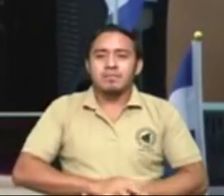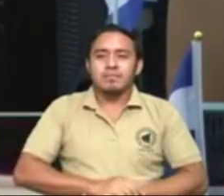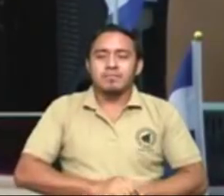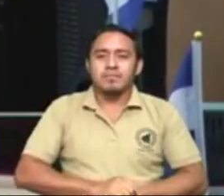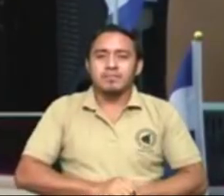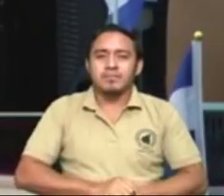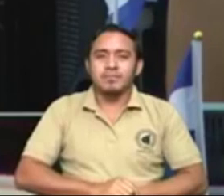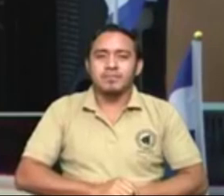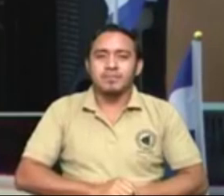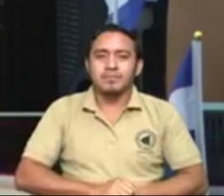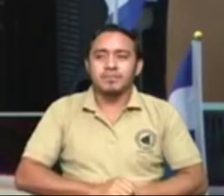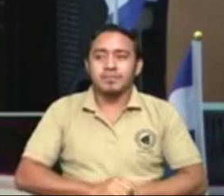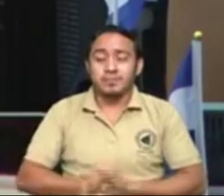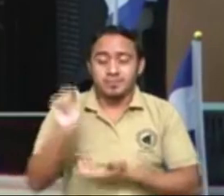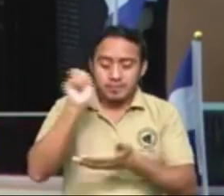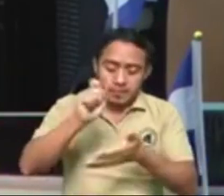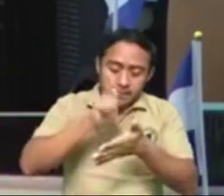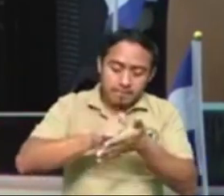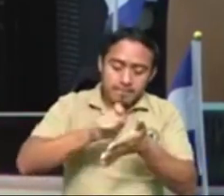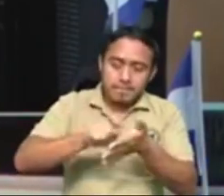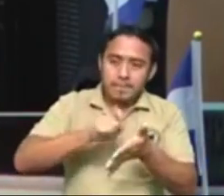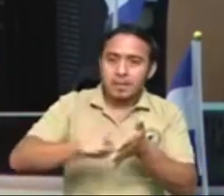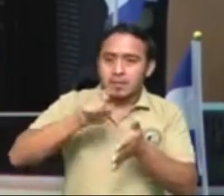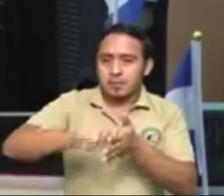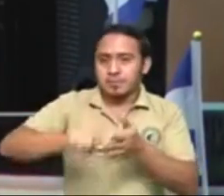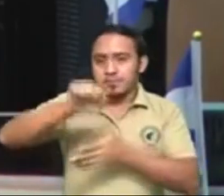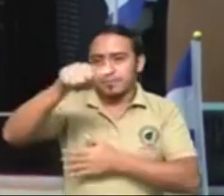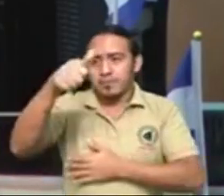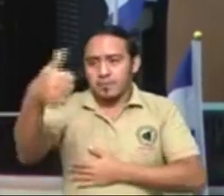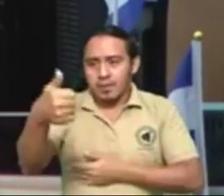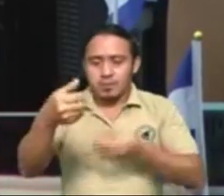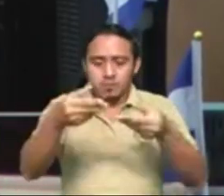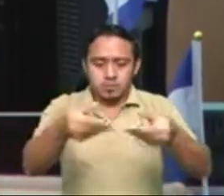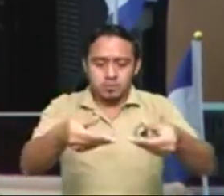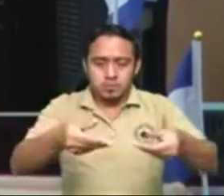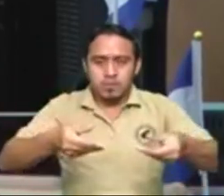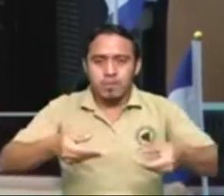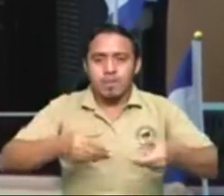la elaboración de estos 6 digestos,